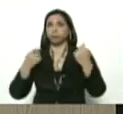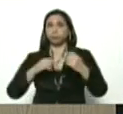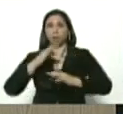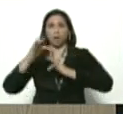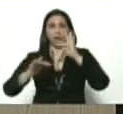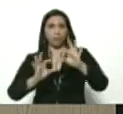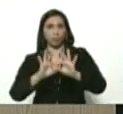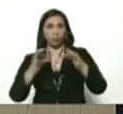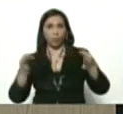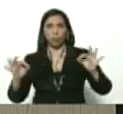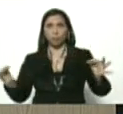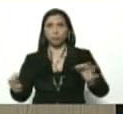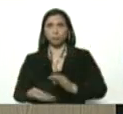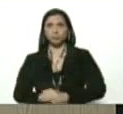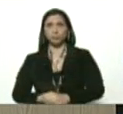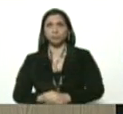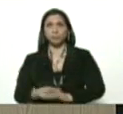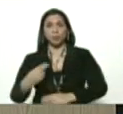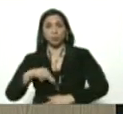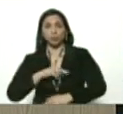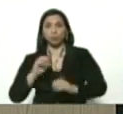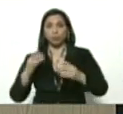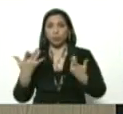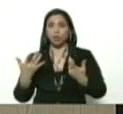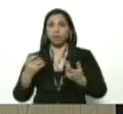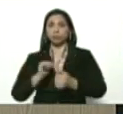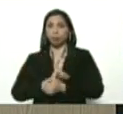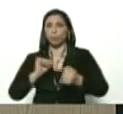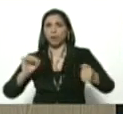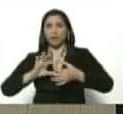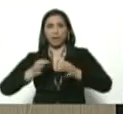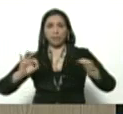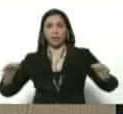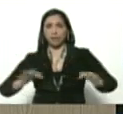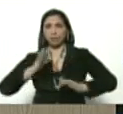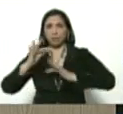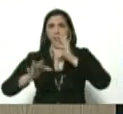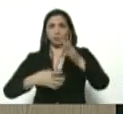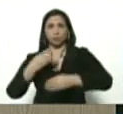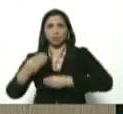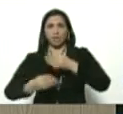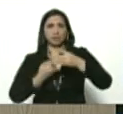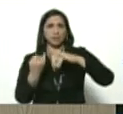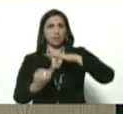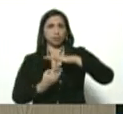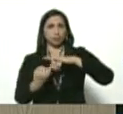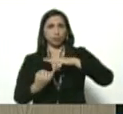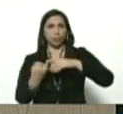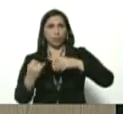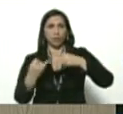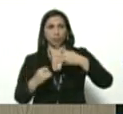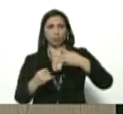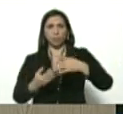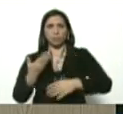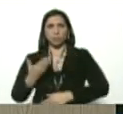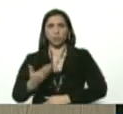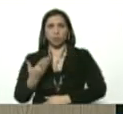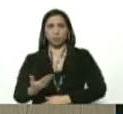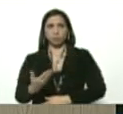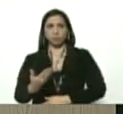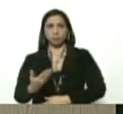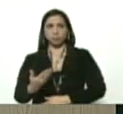transmisión para lograr romper las cadenas de transmisión se hace una herramienta fundamental es realizar